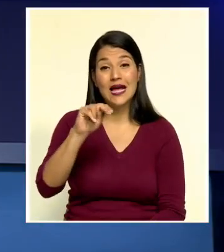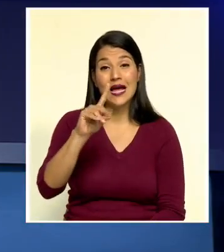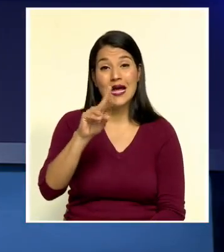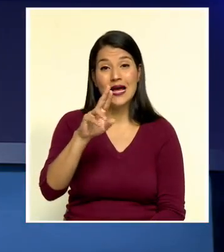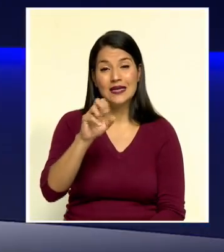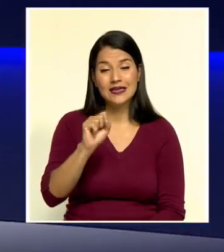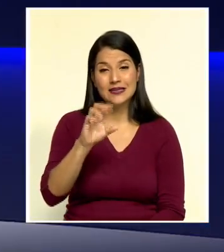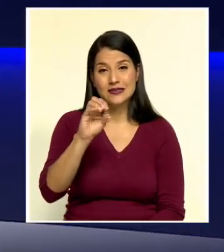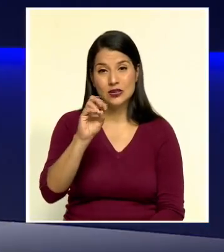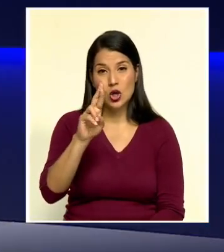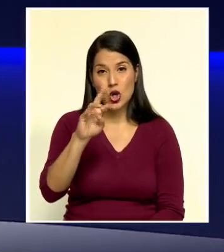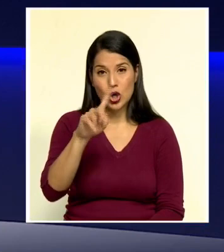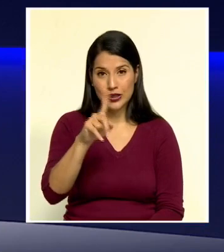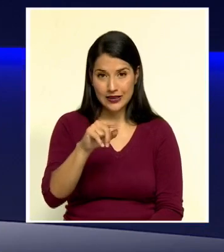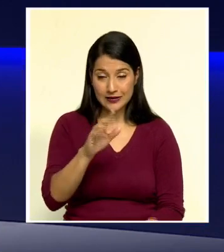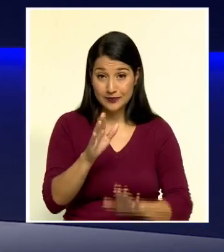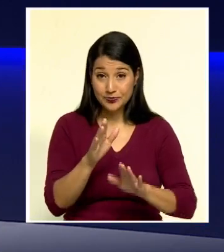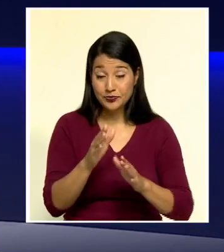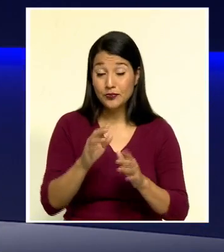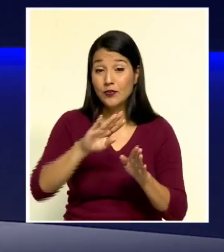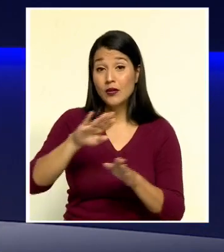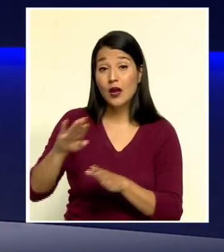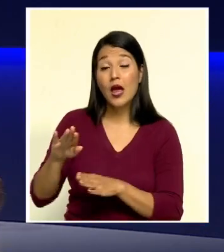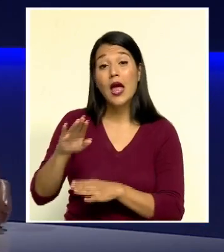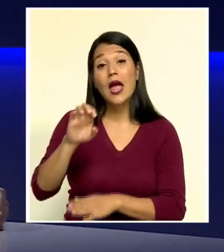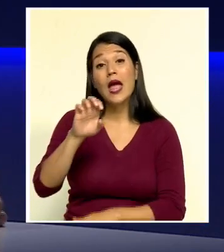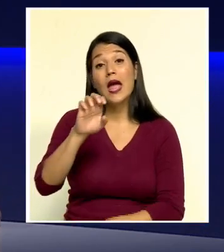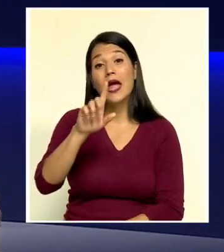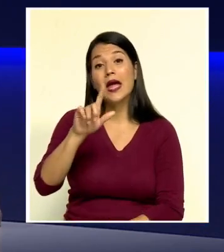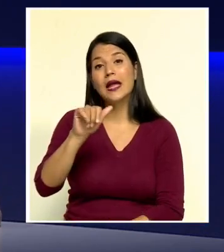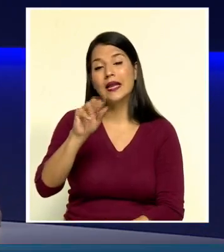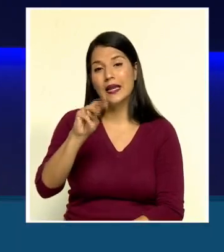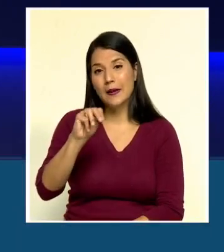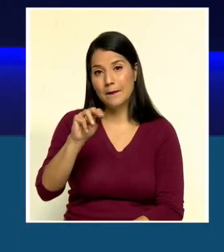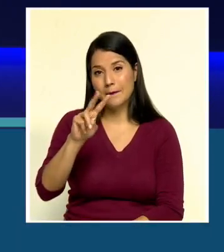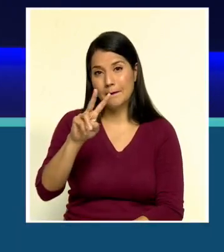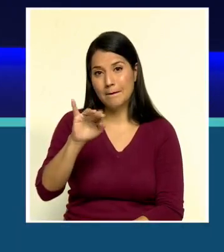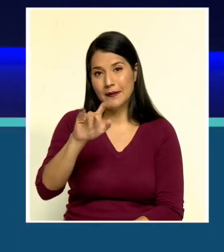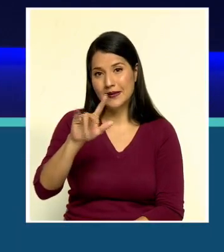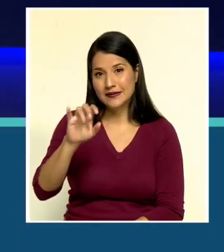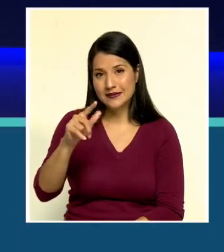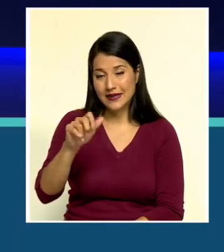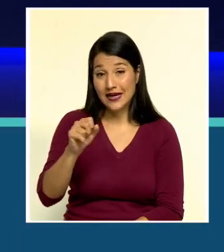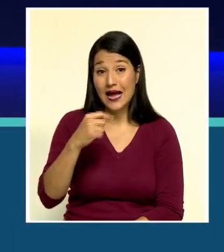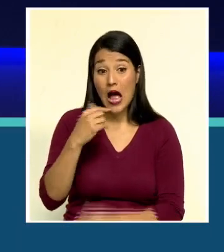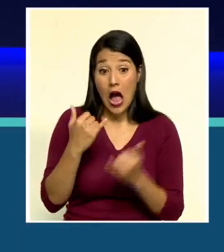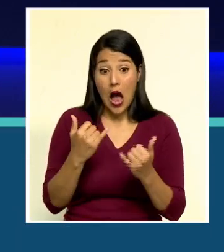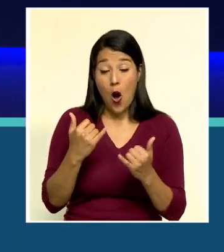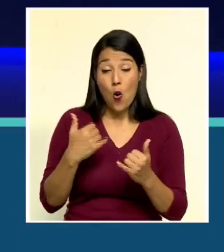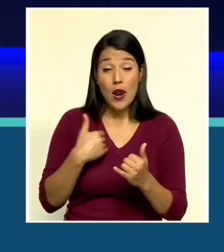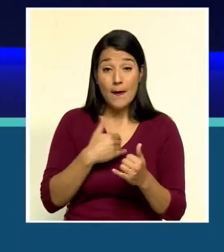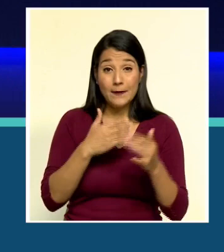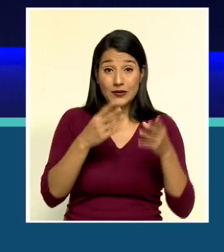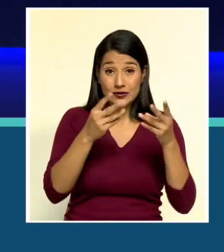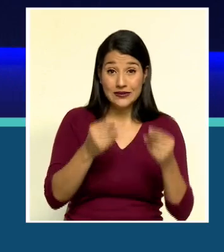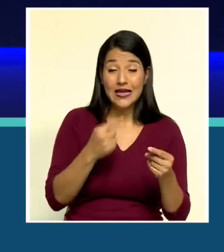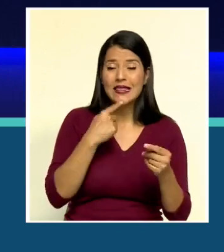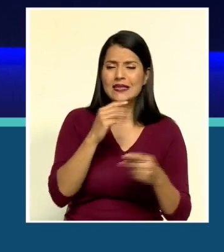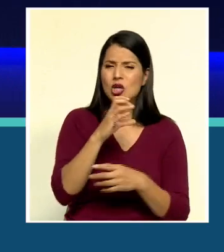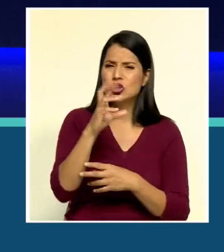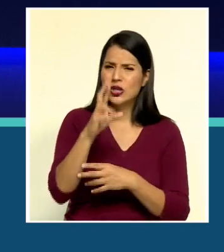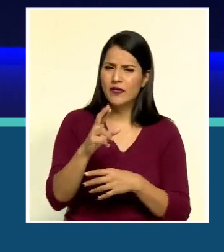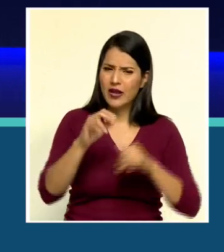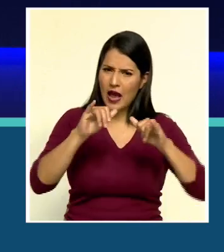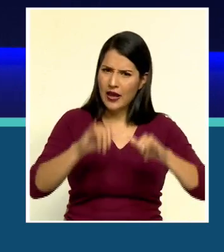todo el detalle. Y en otros temas, Elian Villegas, actual ministro de Hacienda, dice que el país queda con una mejor situación financiera, pero